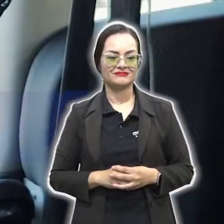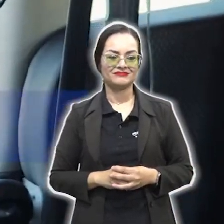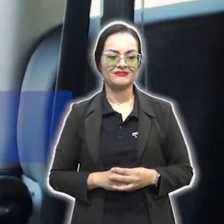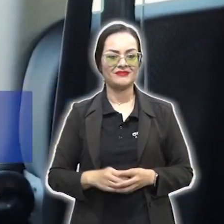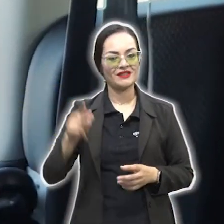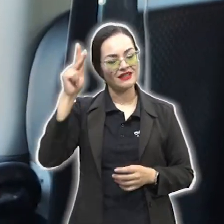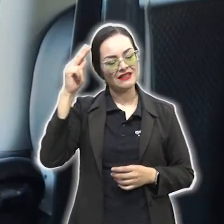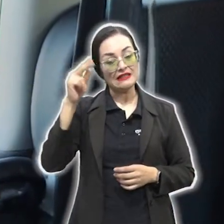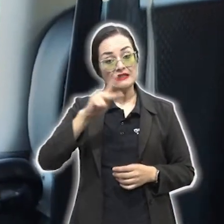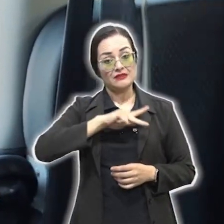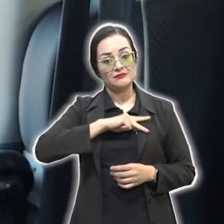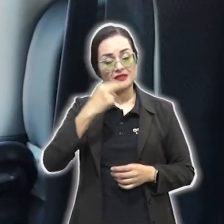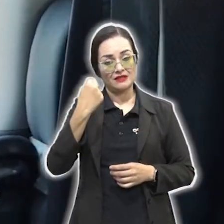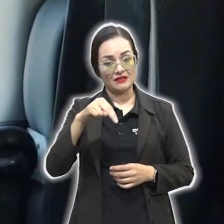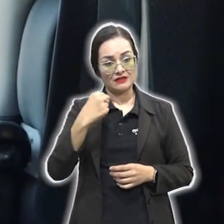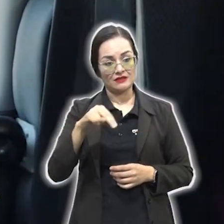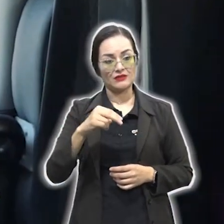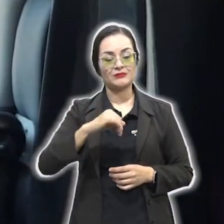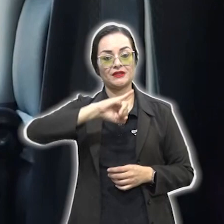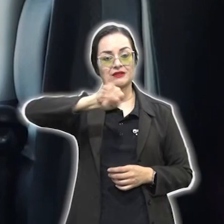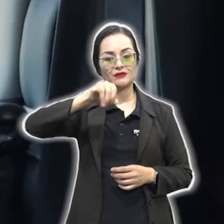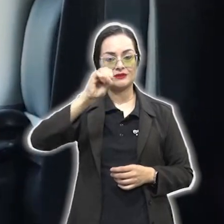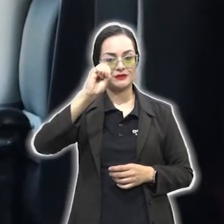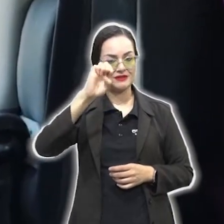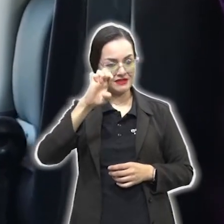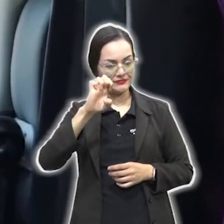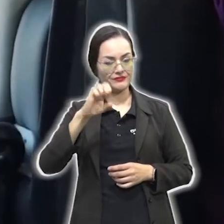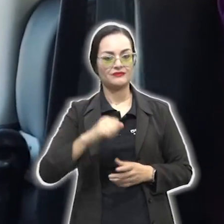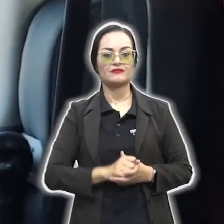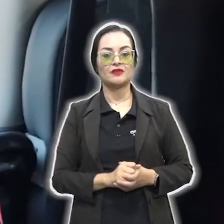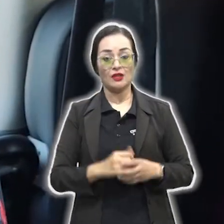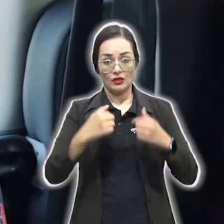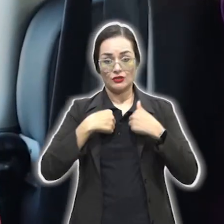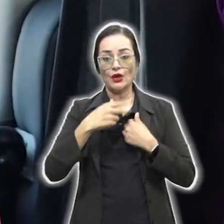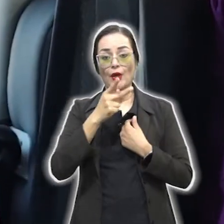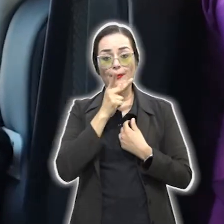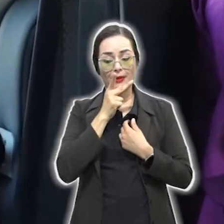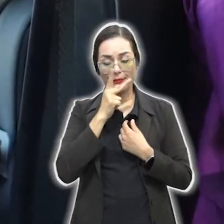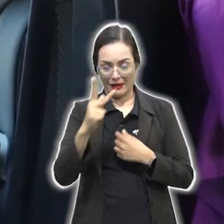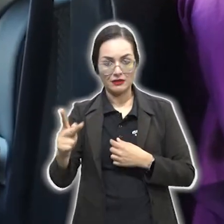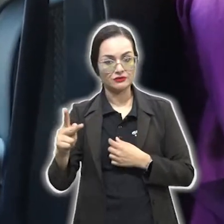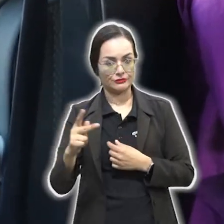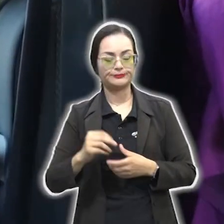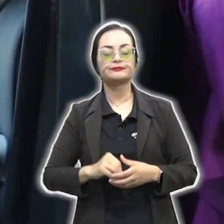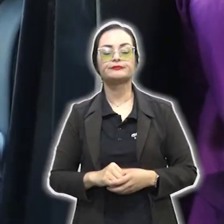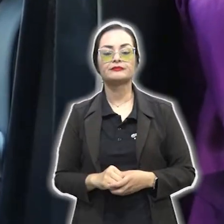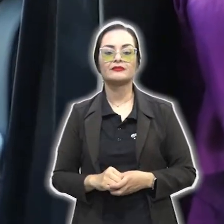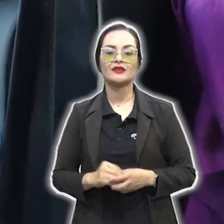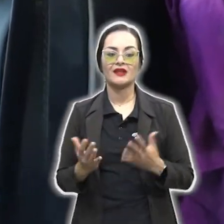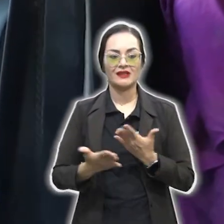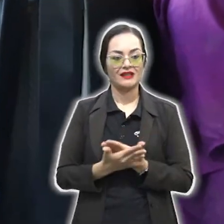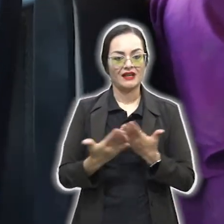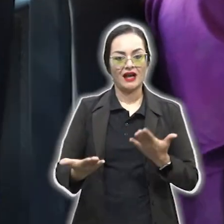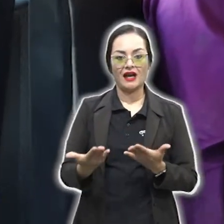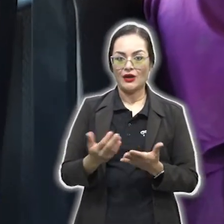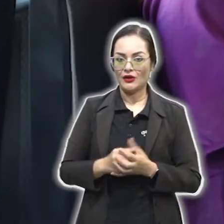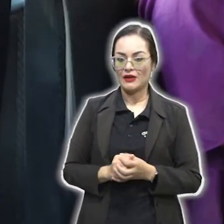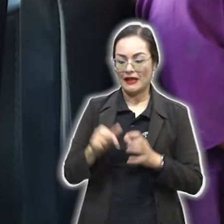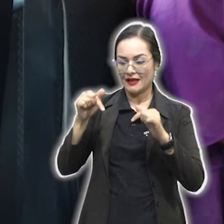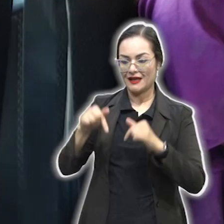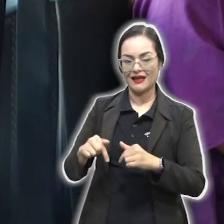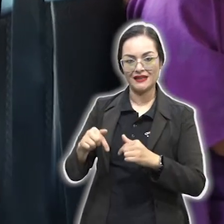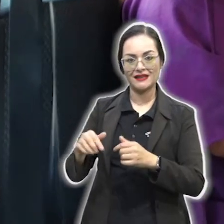Hola, ¿qué tal? Mi nombre es José Antonio López Orozco. Soy el papá de Ángel. Ahorita pues vamos en el